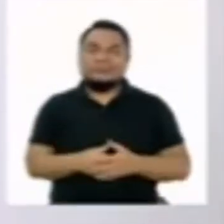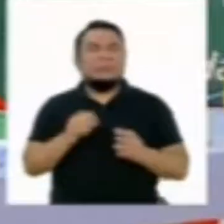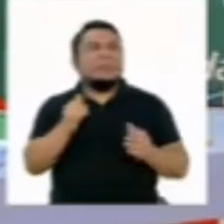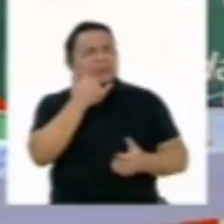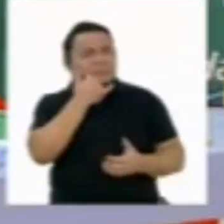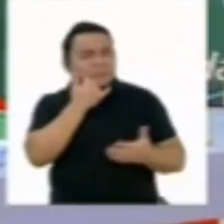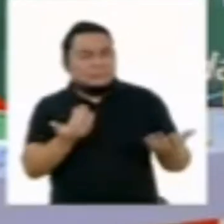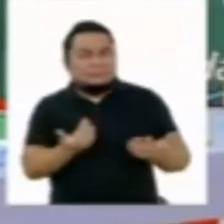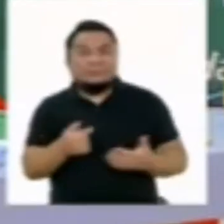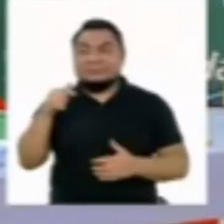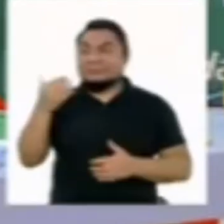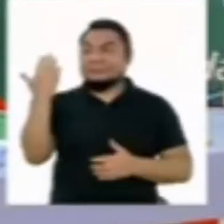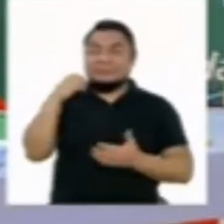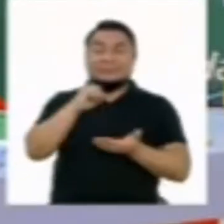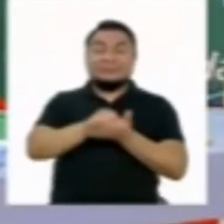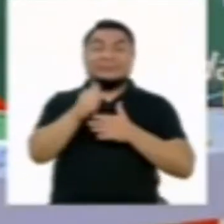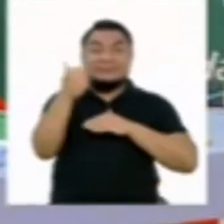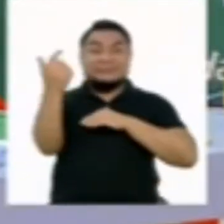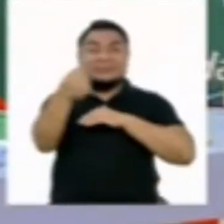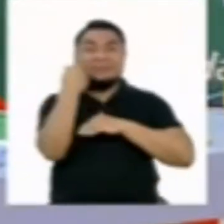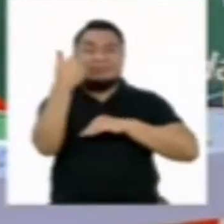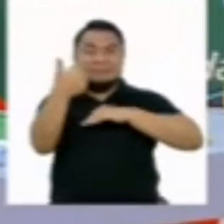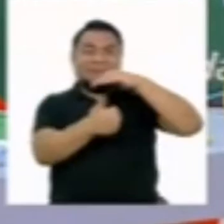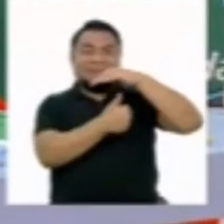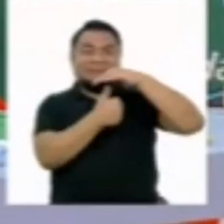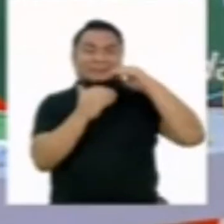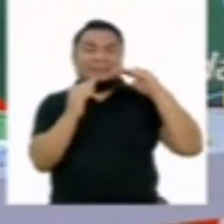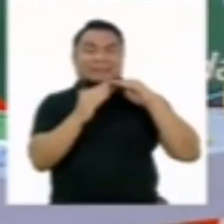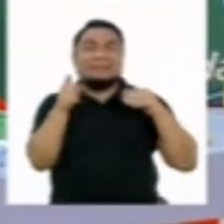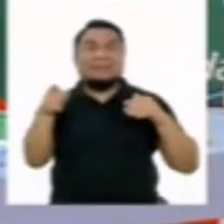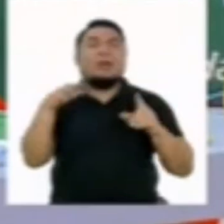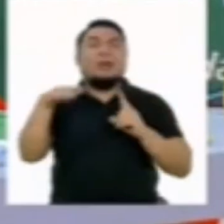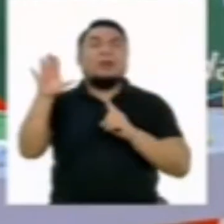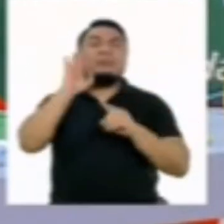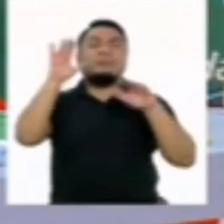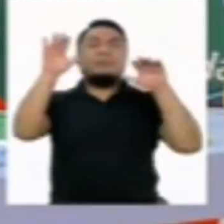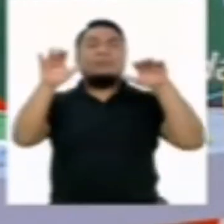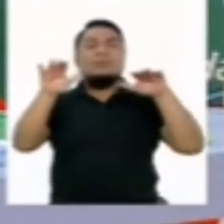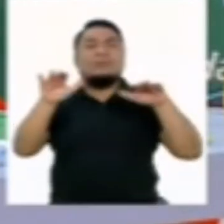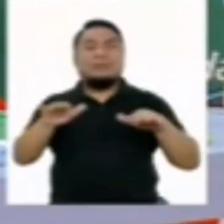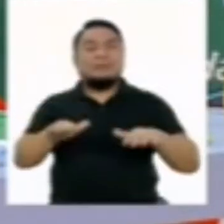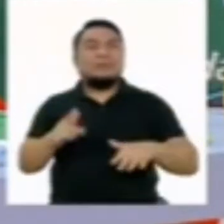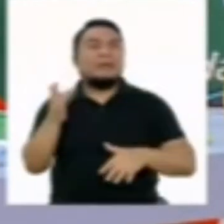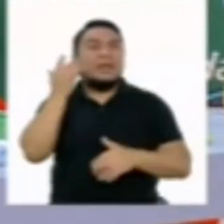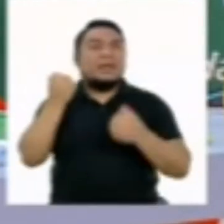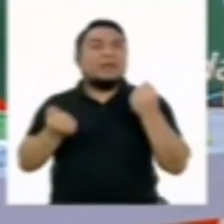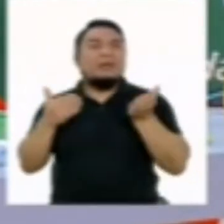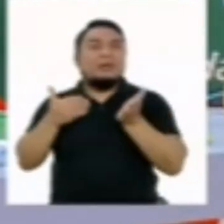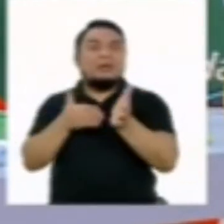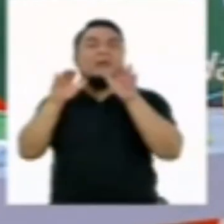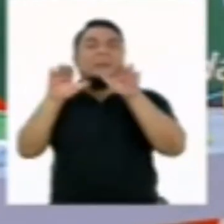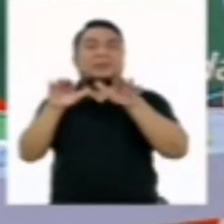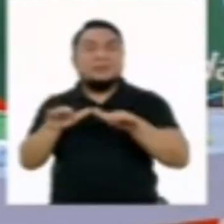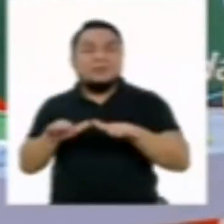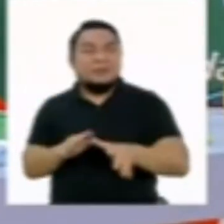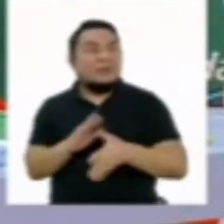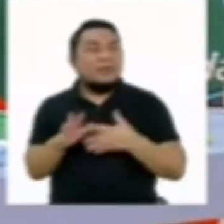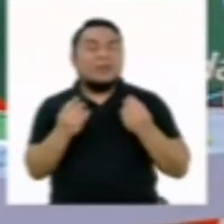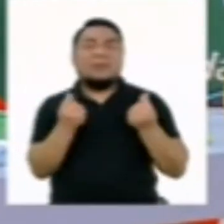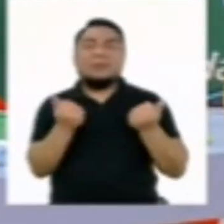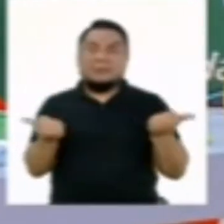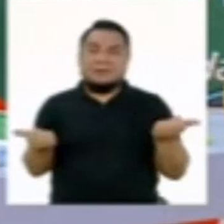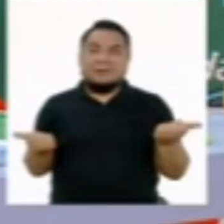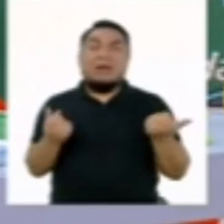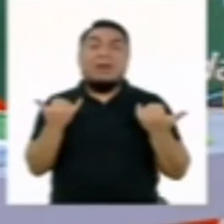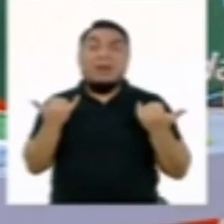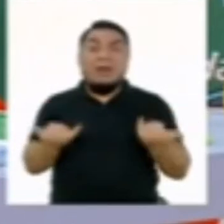pasado? Durante los primeros meses de cuarentena, la contaminación bajó, entre otros factores, por la reducción del tráfico. Ahora